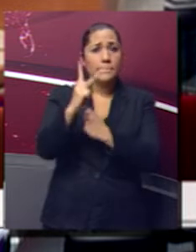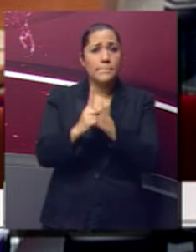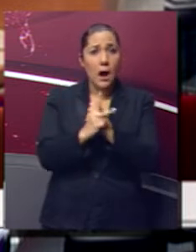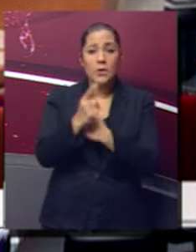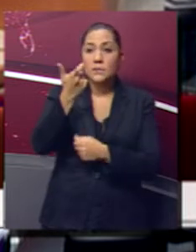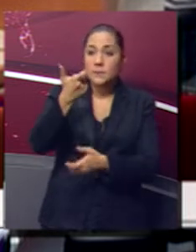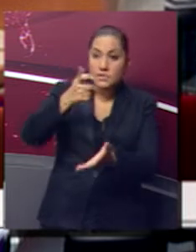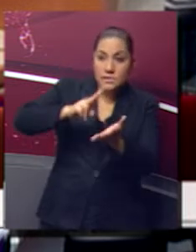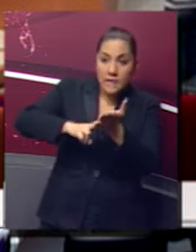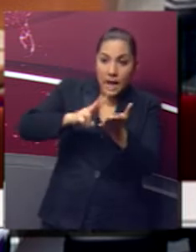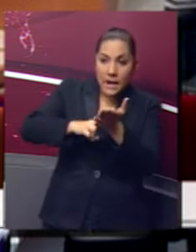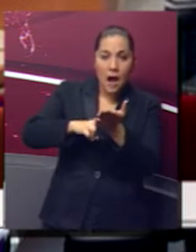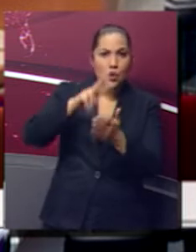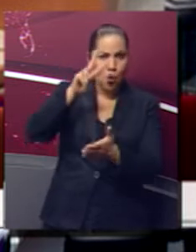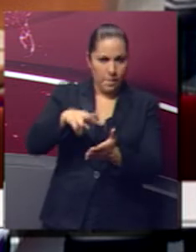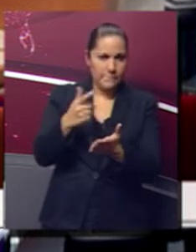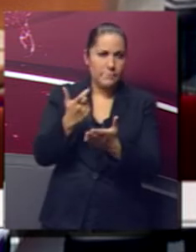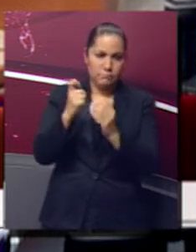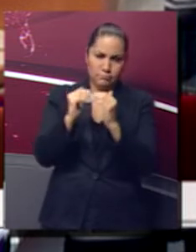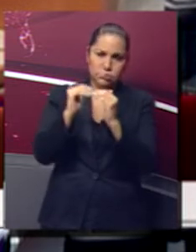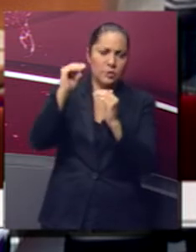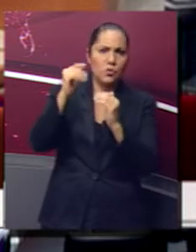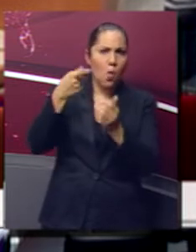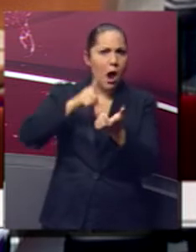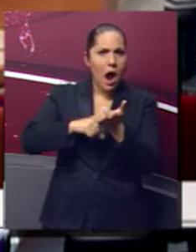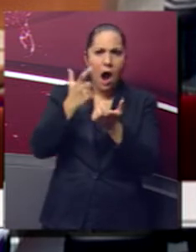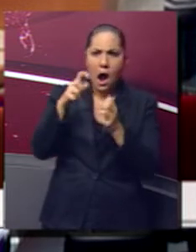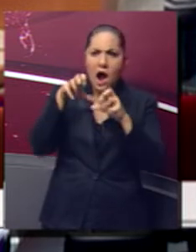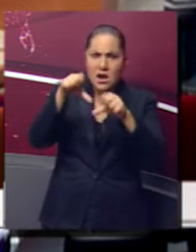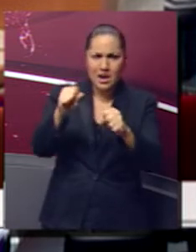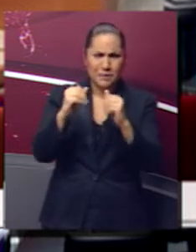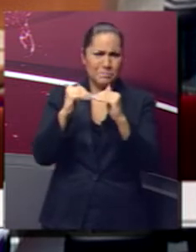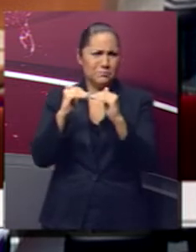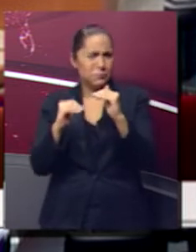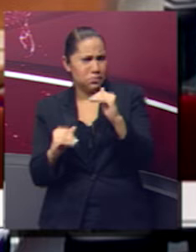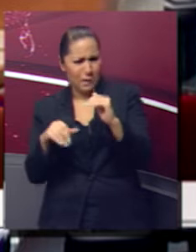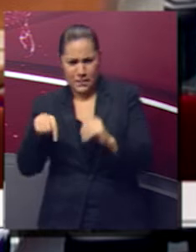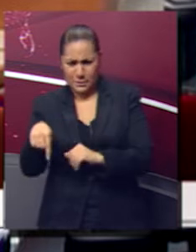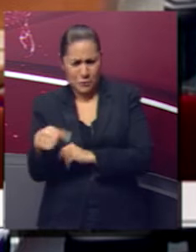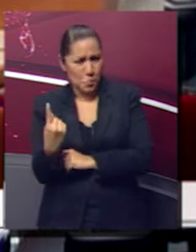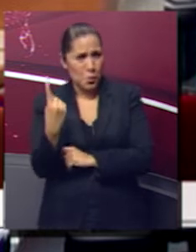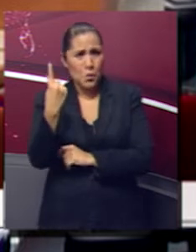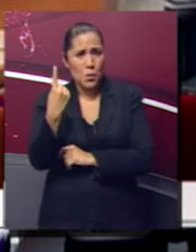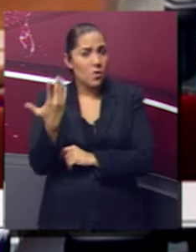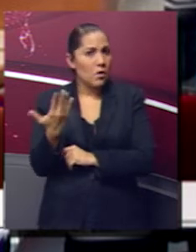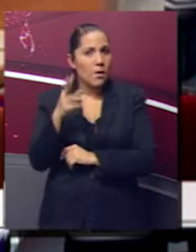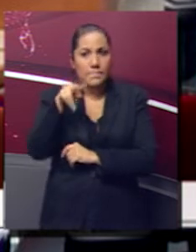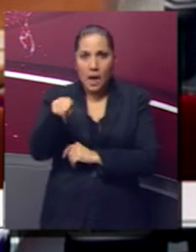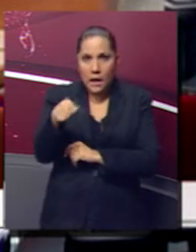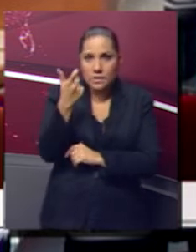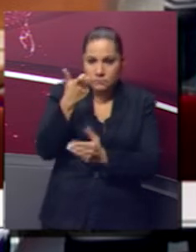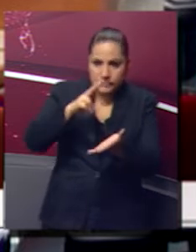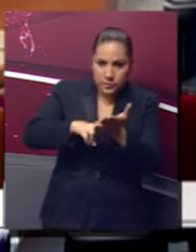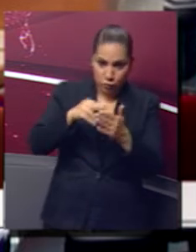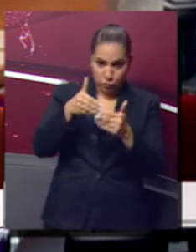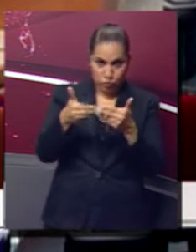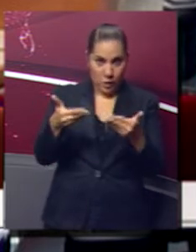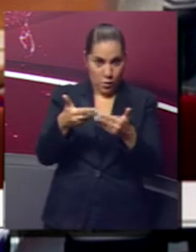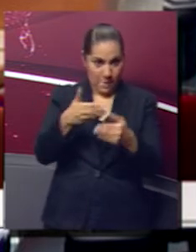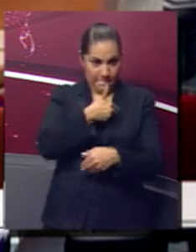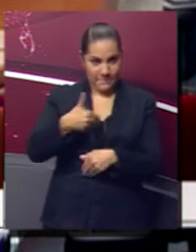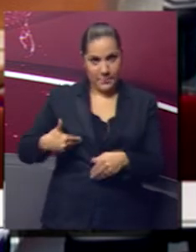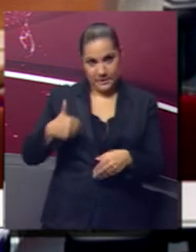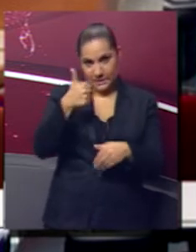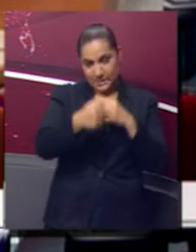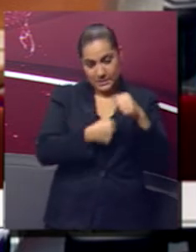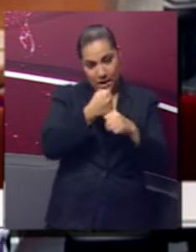Asimismo, en materia de desigualdad, ha tenido un avance nulo en el presente sexenio, de acuerdo